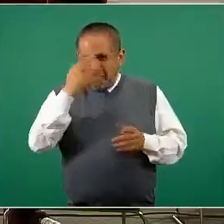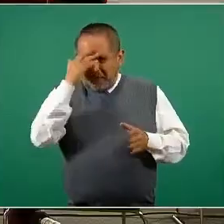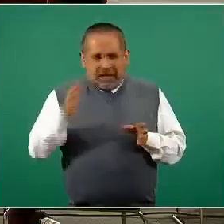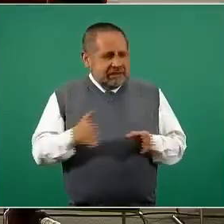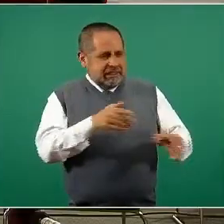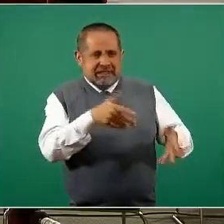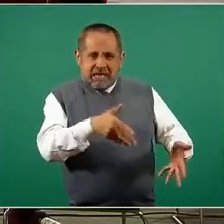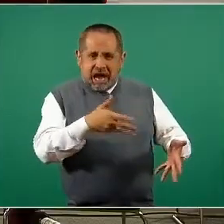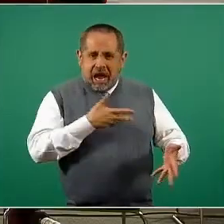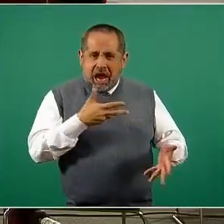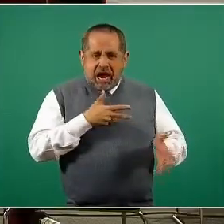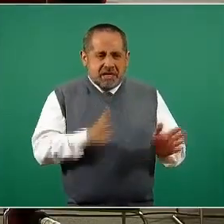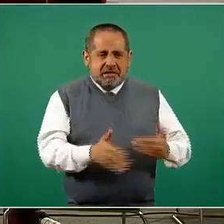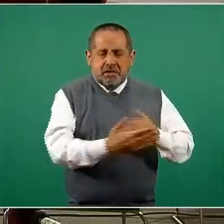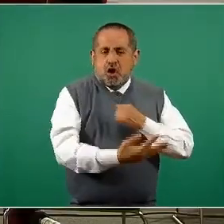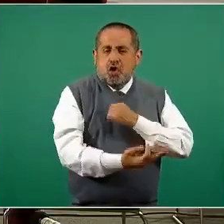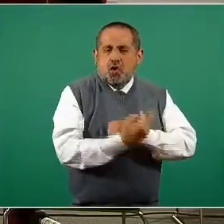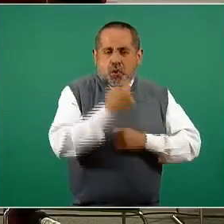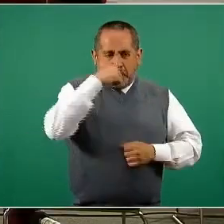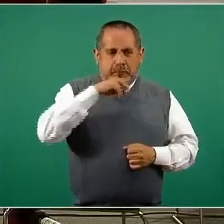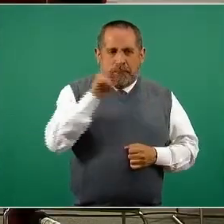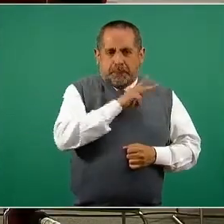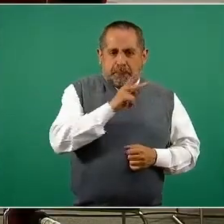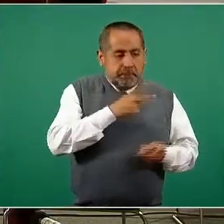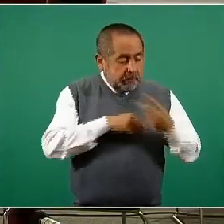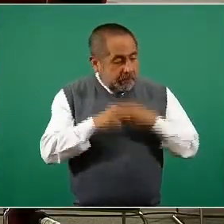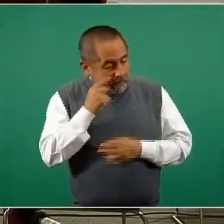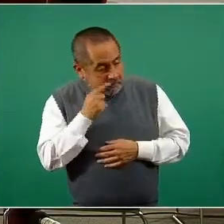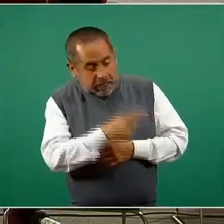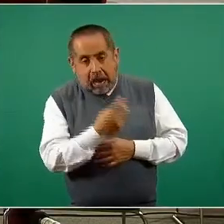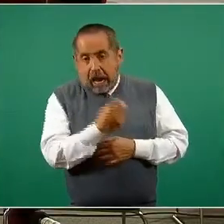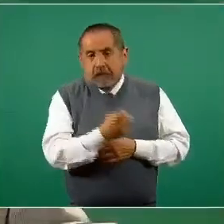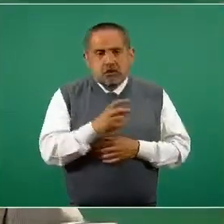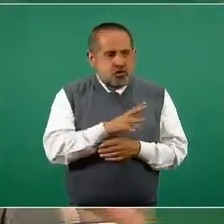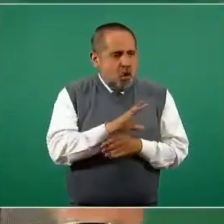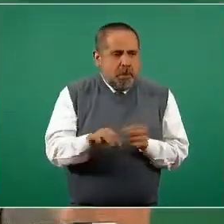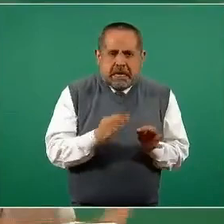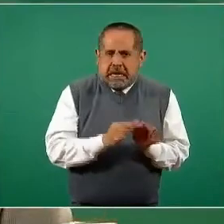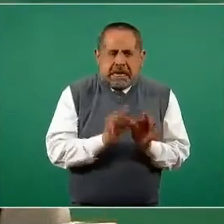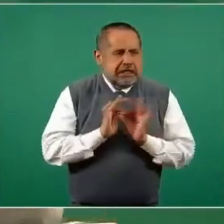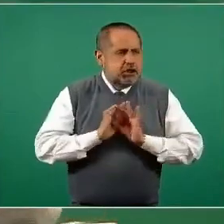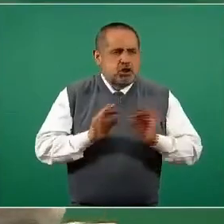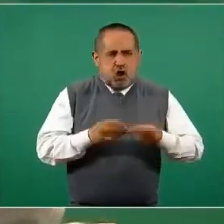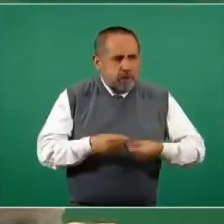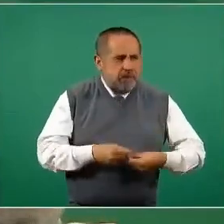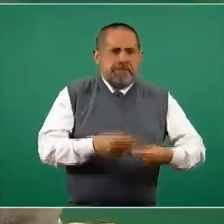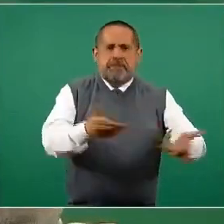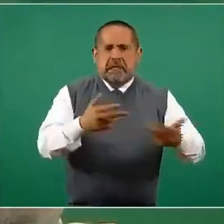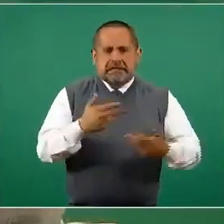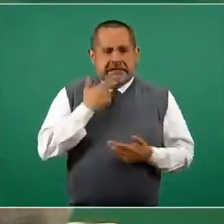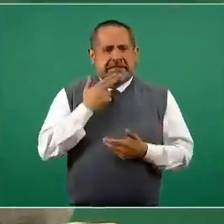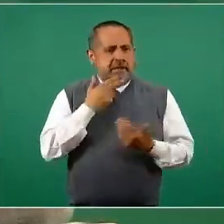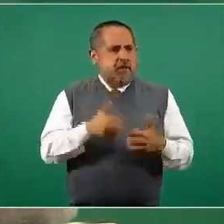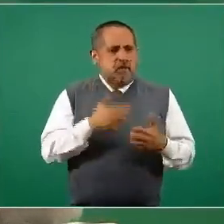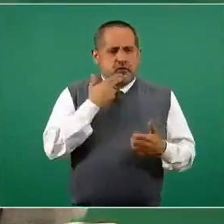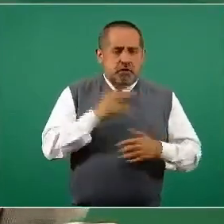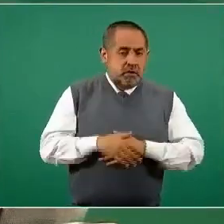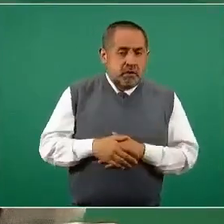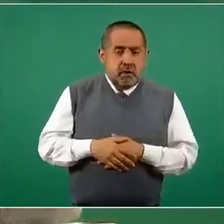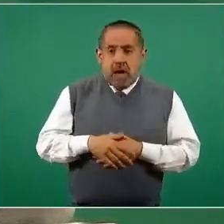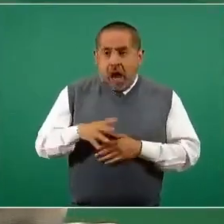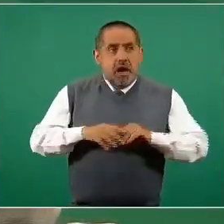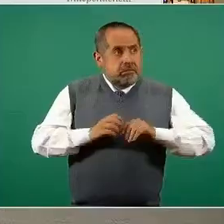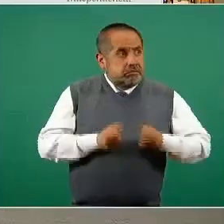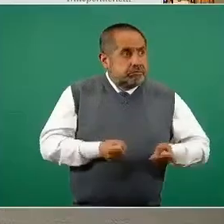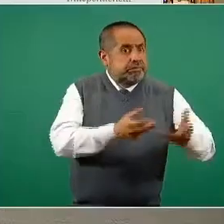de las conferencias matutinas del presidente, vinieron los ventiladores que estaban completamente listos y completamente funcionales. De hecho, ya se